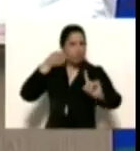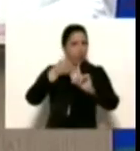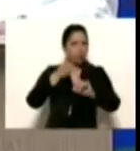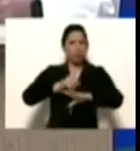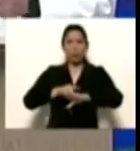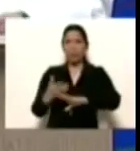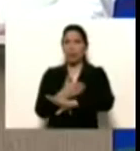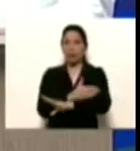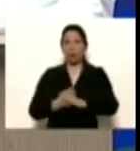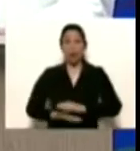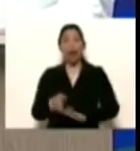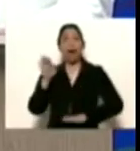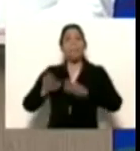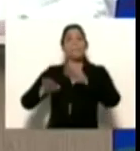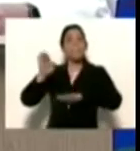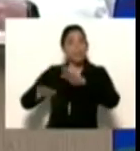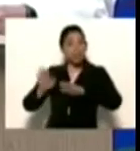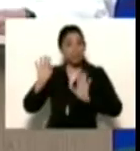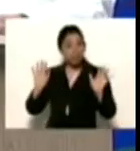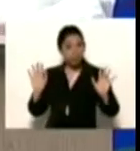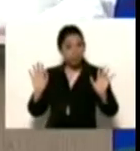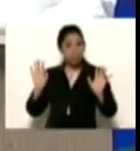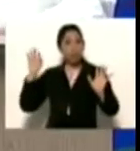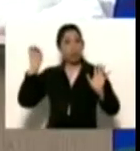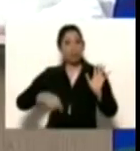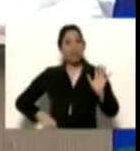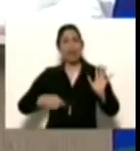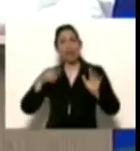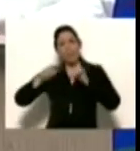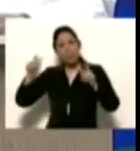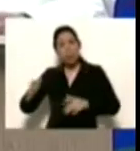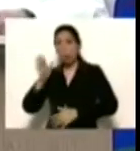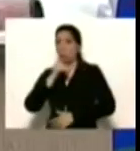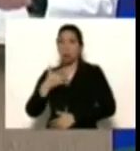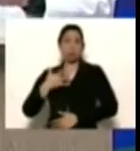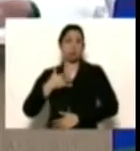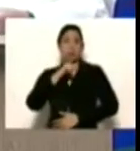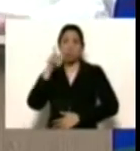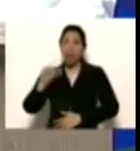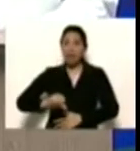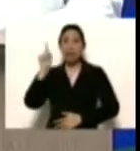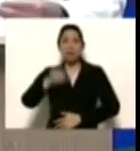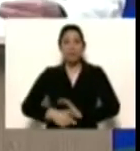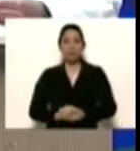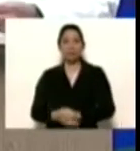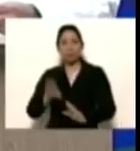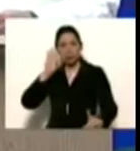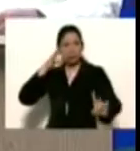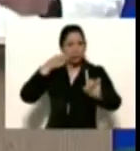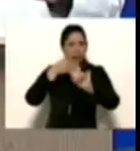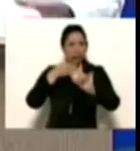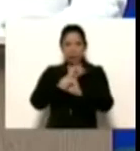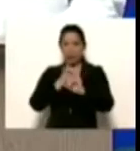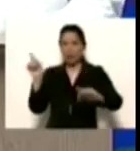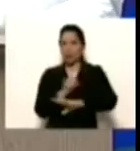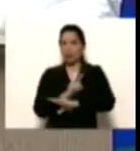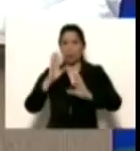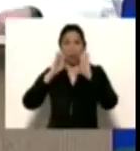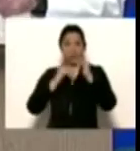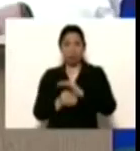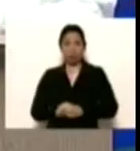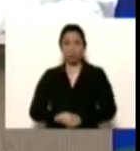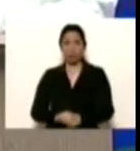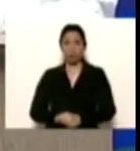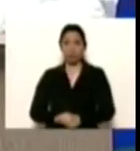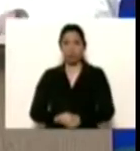temprano, apenas, incluso estando asintomáticos, se hizo el diagnóstico, pero además después de ser abordados, inmediatamente fueron atendidos